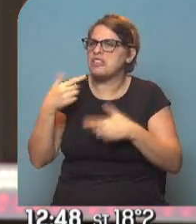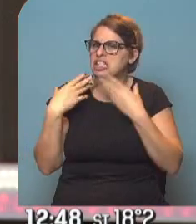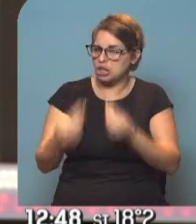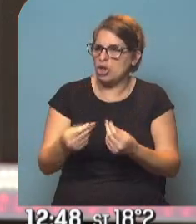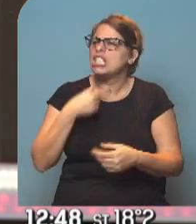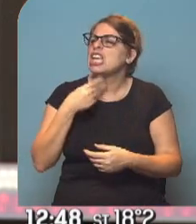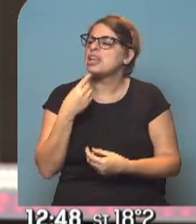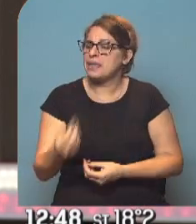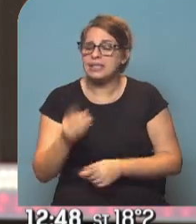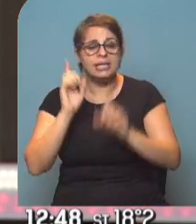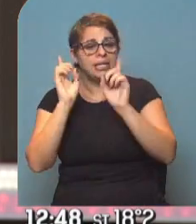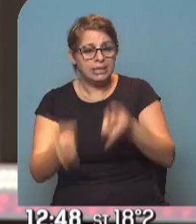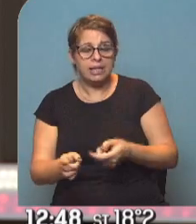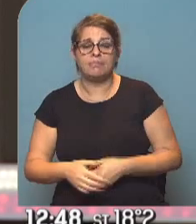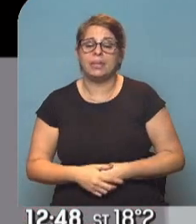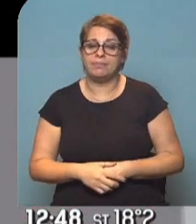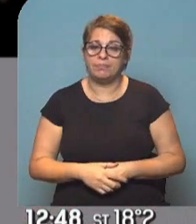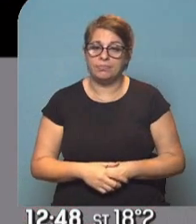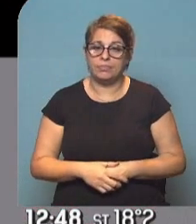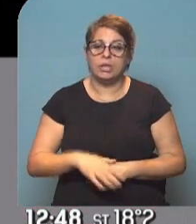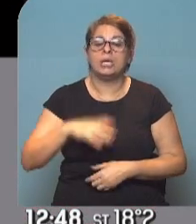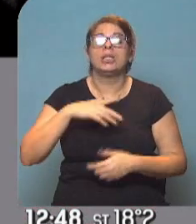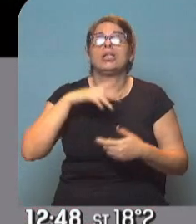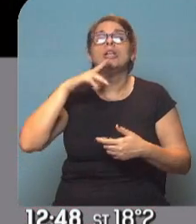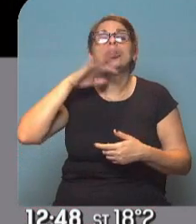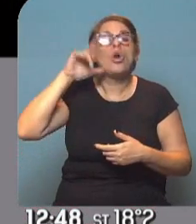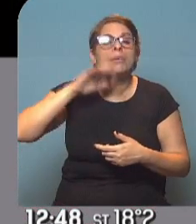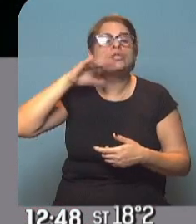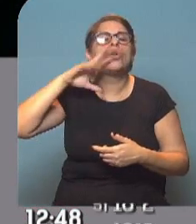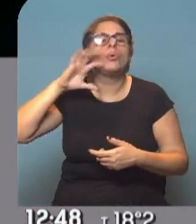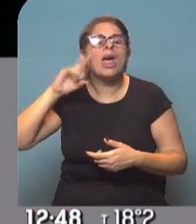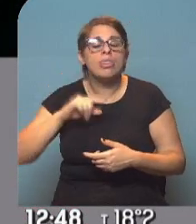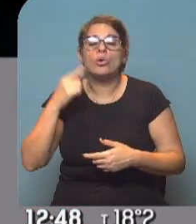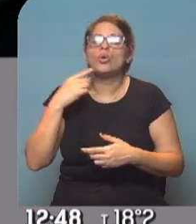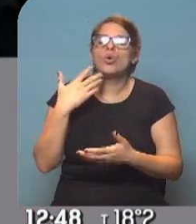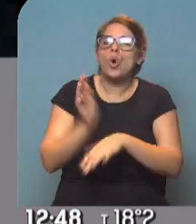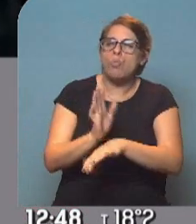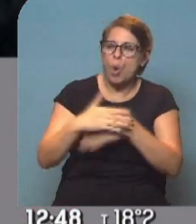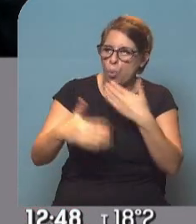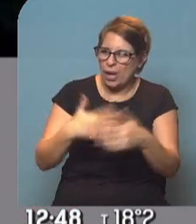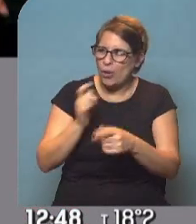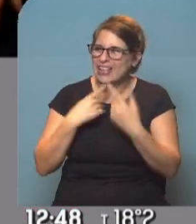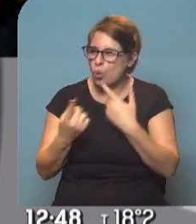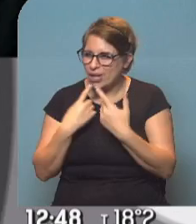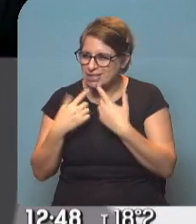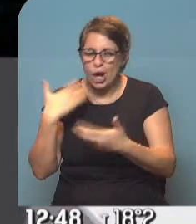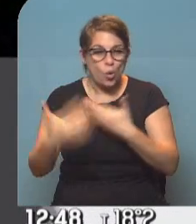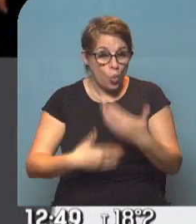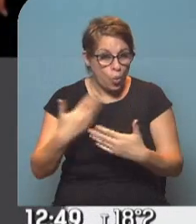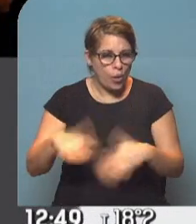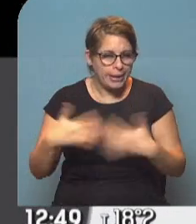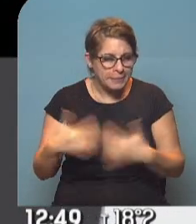esto? Que también AMLO o López Obrador juega con la encuesta, es decir, es un juego muy